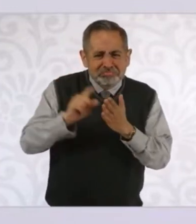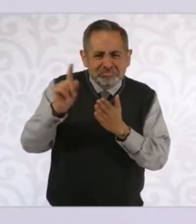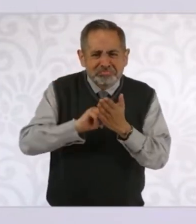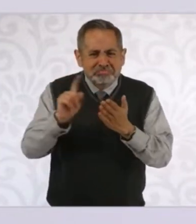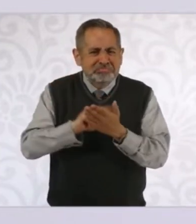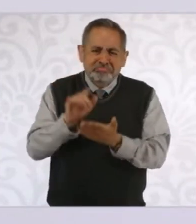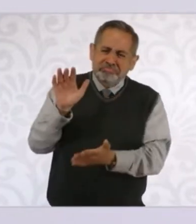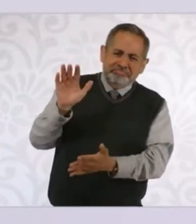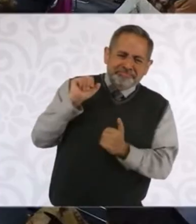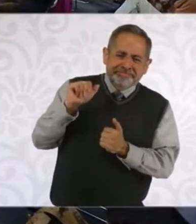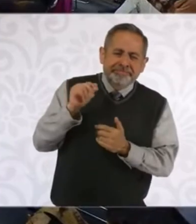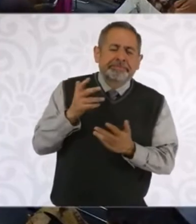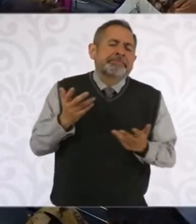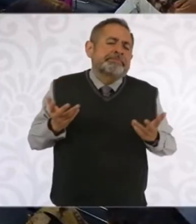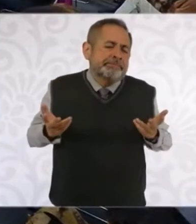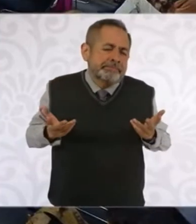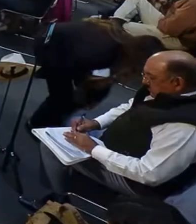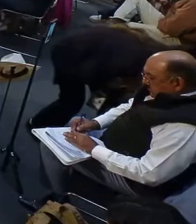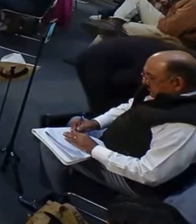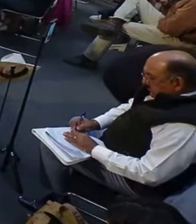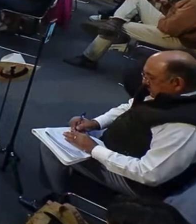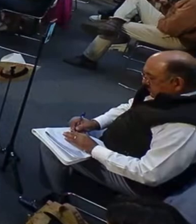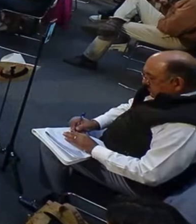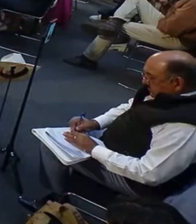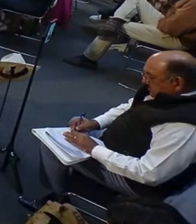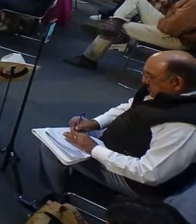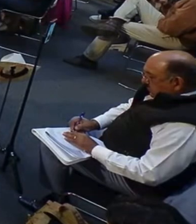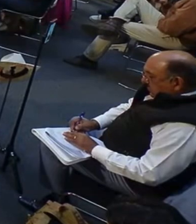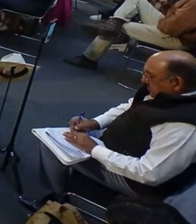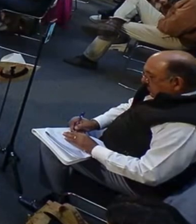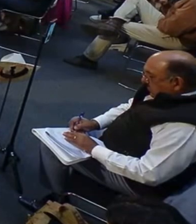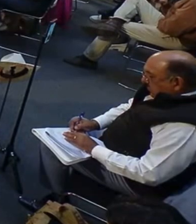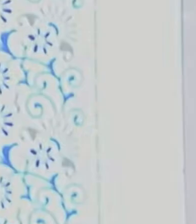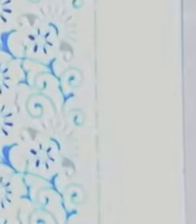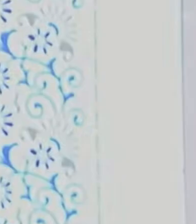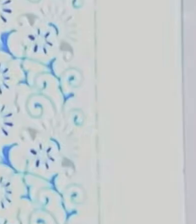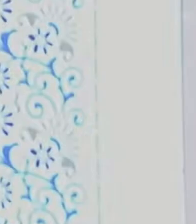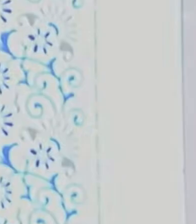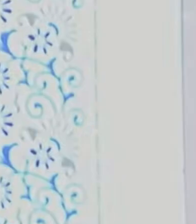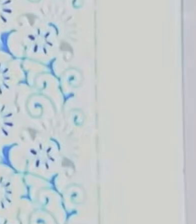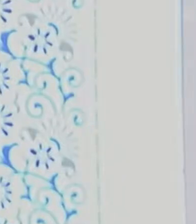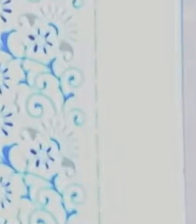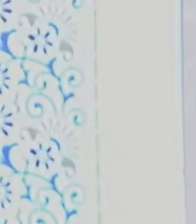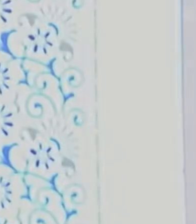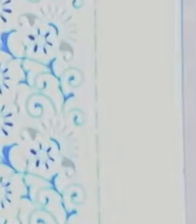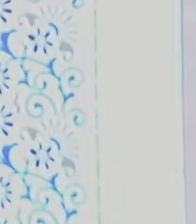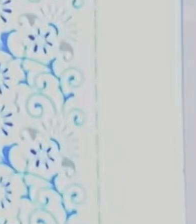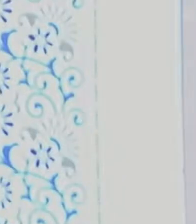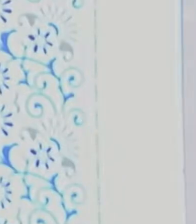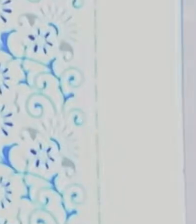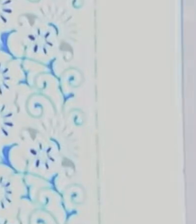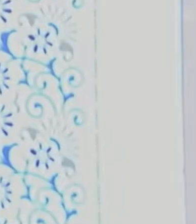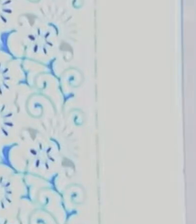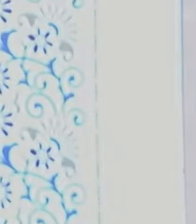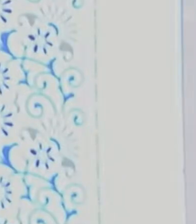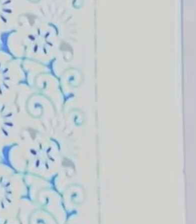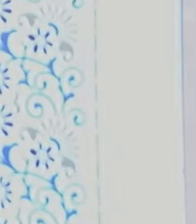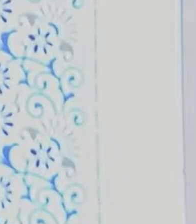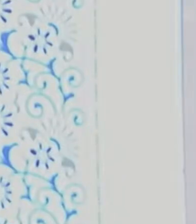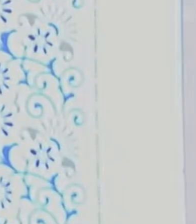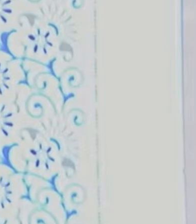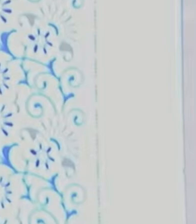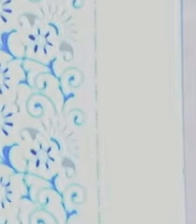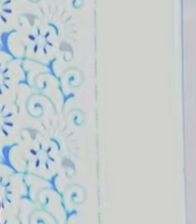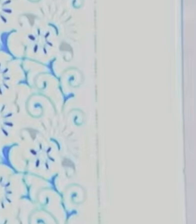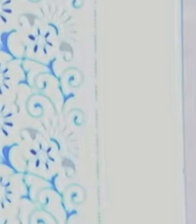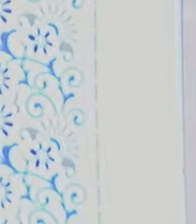Entonces, ¿por qué presentan en este momento su renuncia? porque la propia reforma